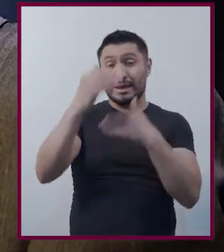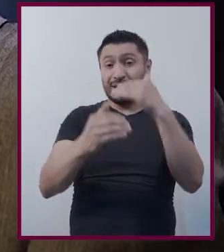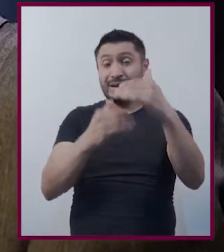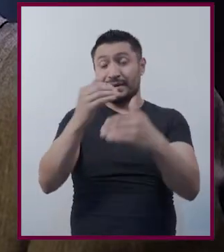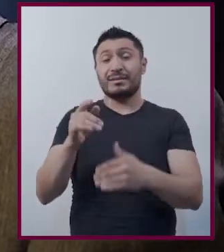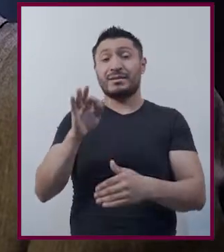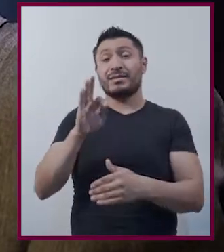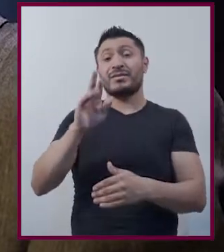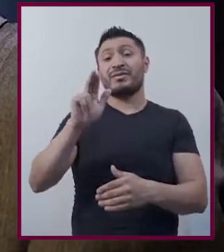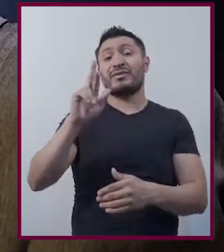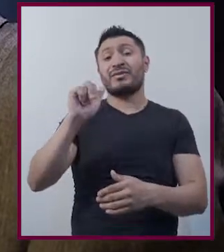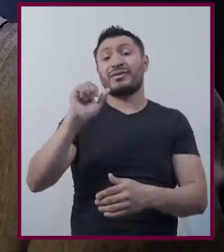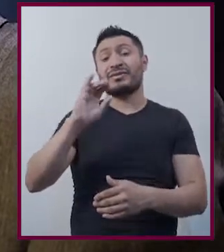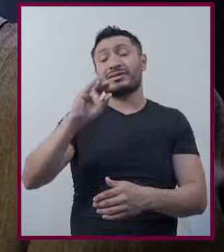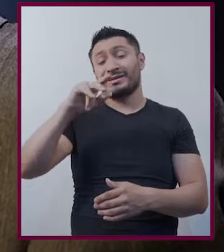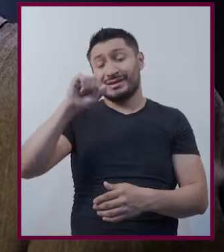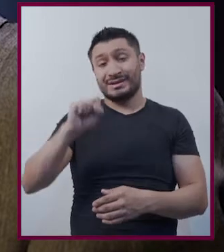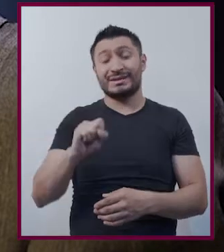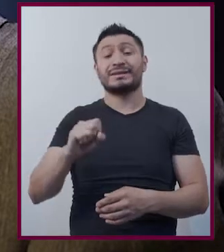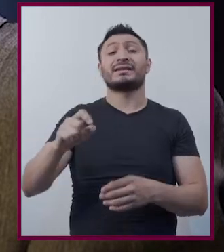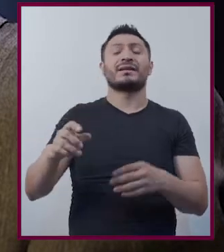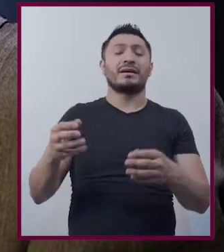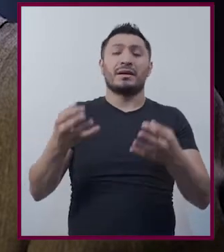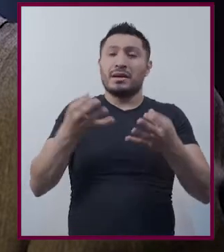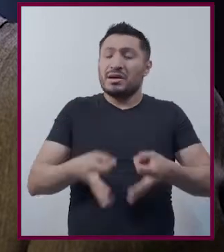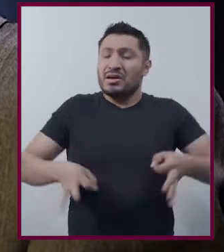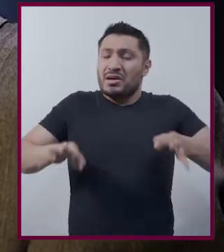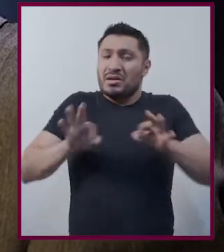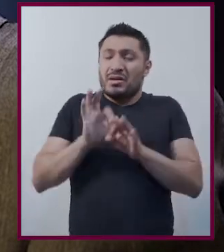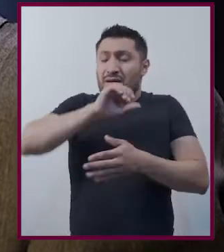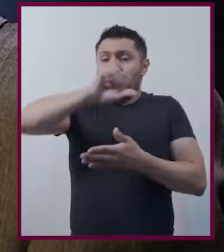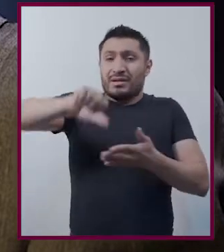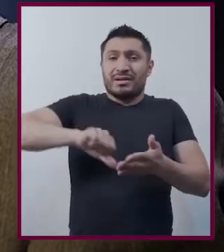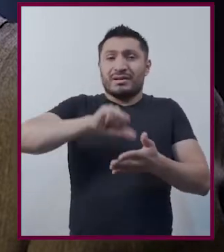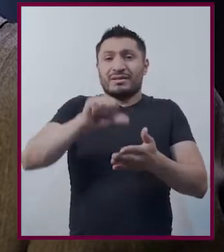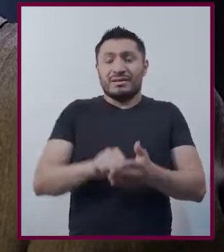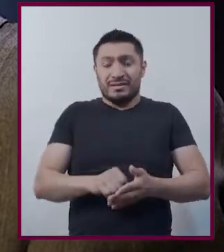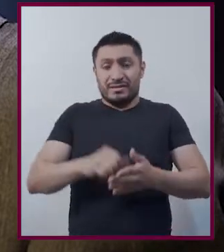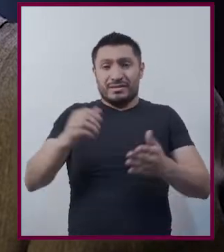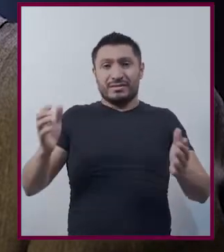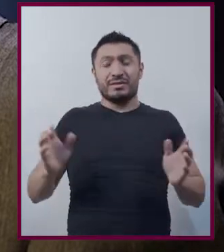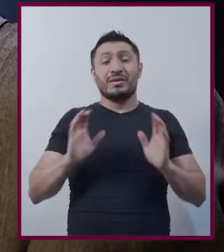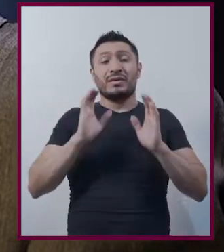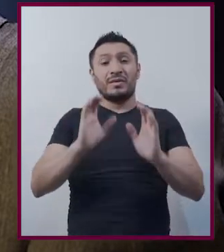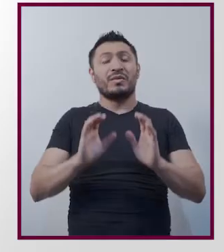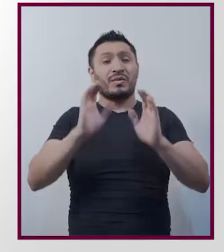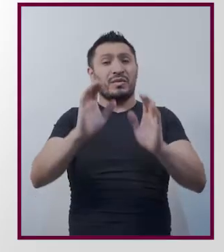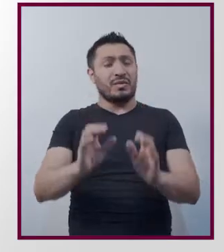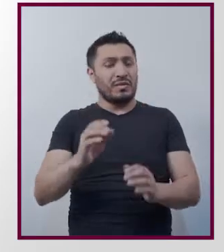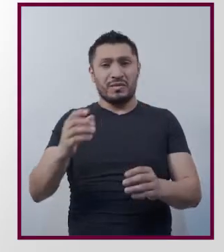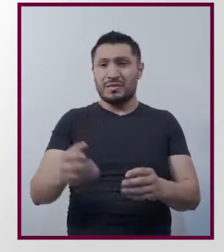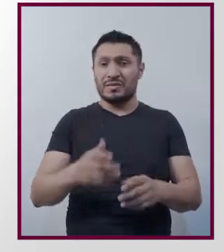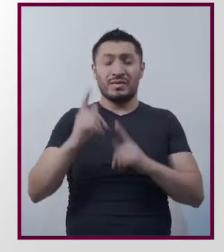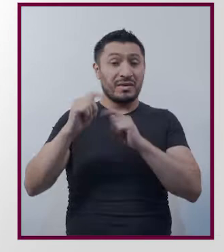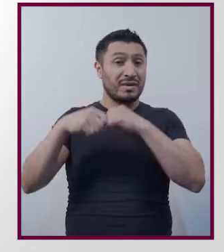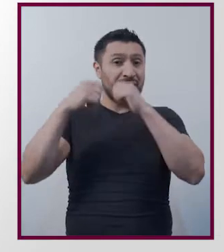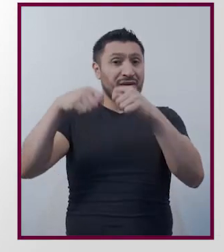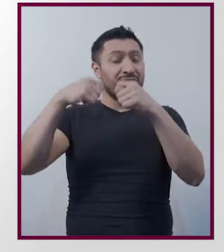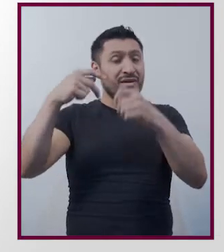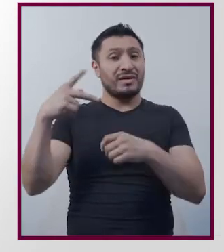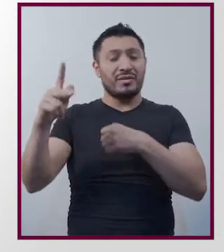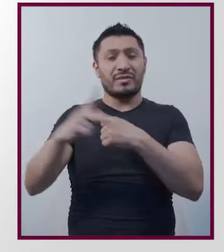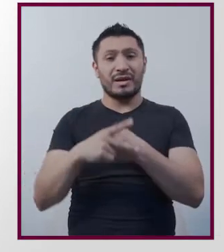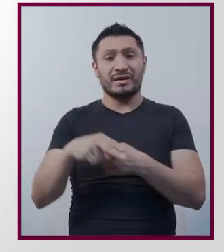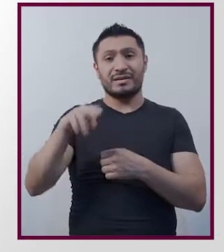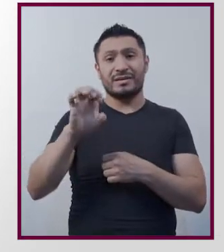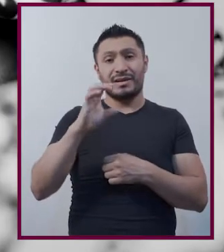Francis Fukuyama se convirtió en una figura central para el ascenso del neoconservadurismo en su país. El neoconservadurismo es